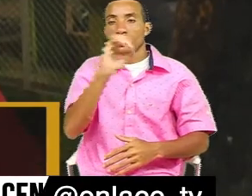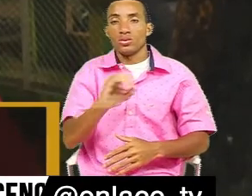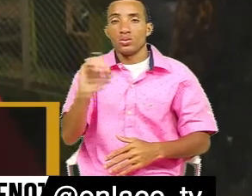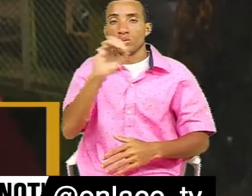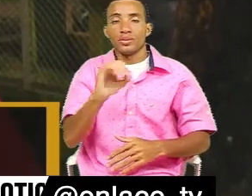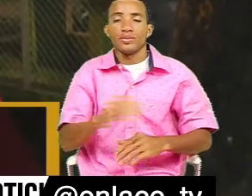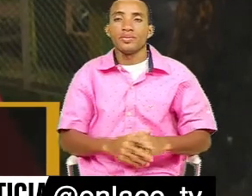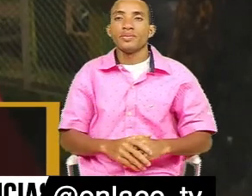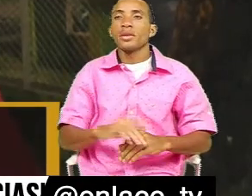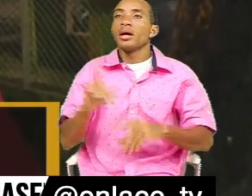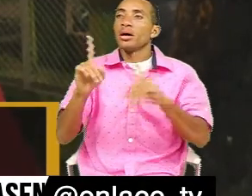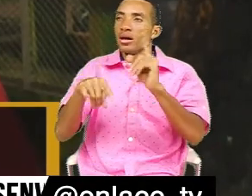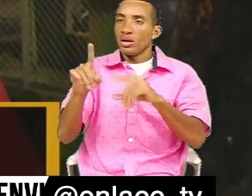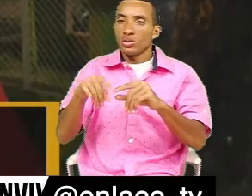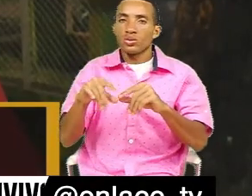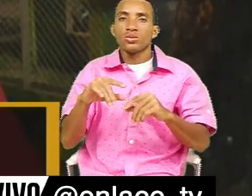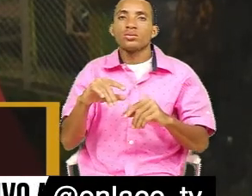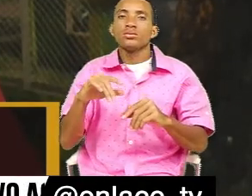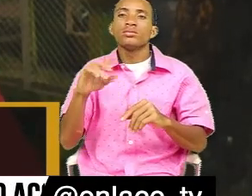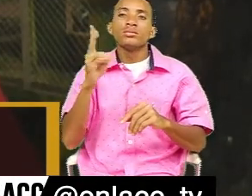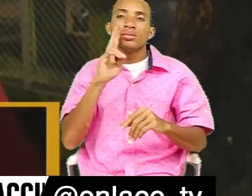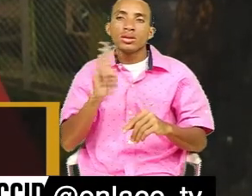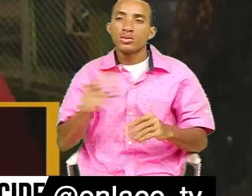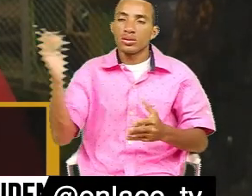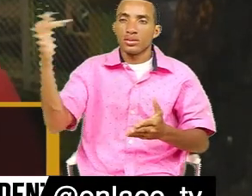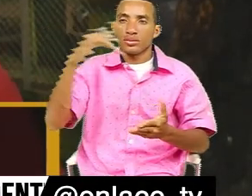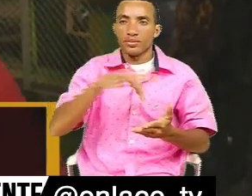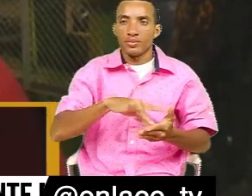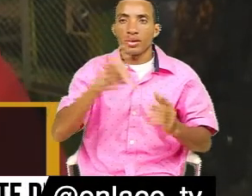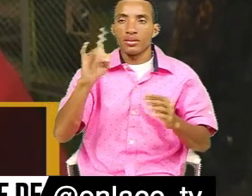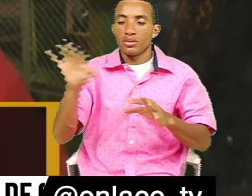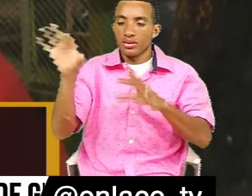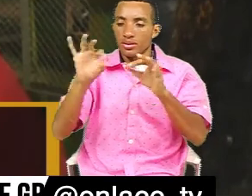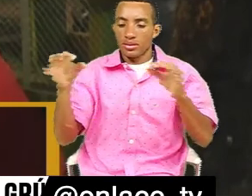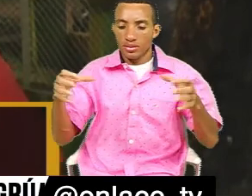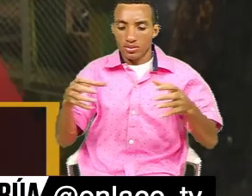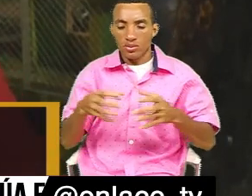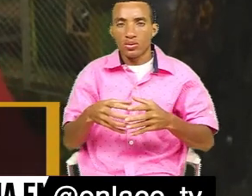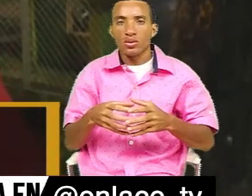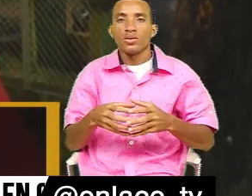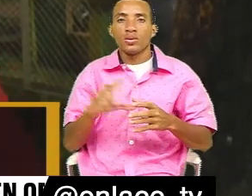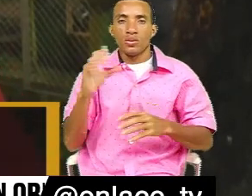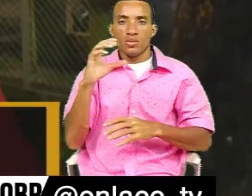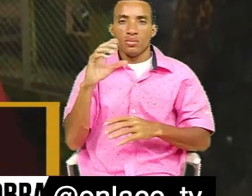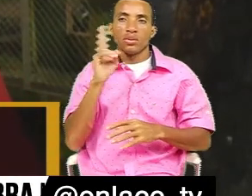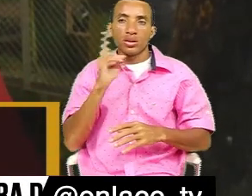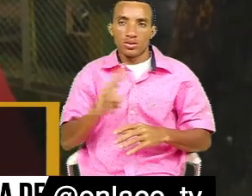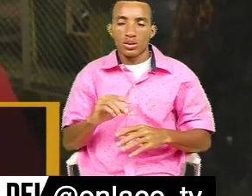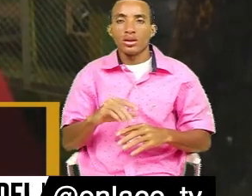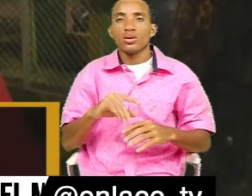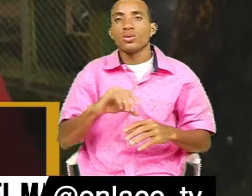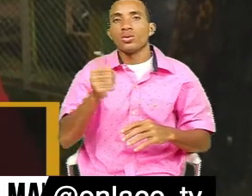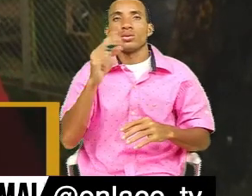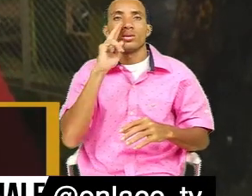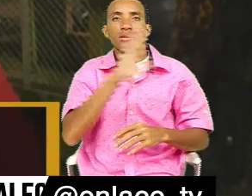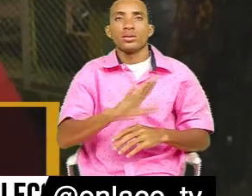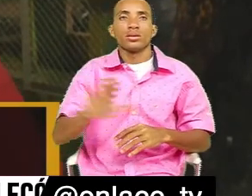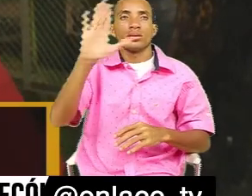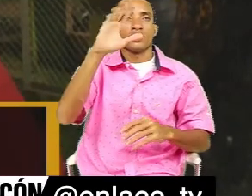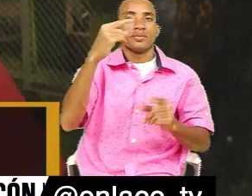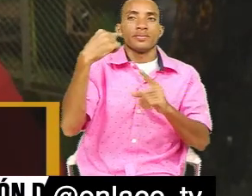de Venezuela, vienen, traen varios deportistas de selección Venezuela que son muy buenos, vienen deportistas a nivel nacional de las